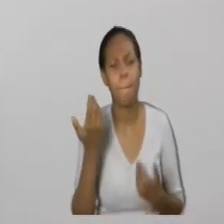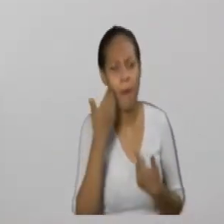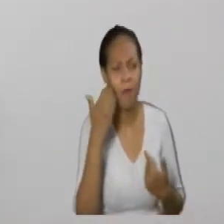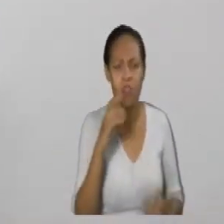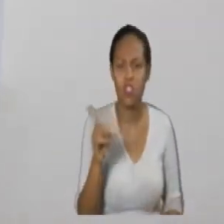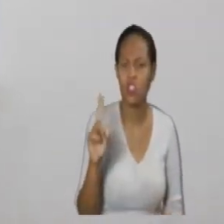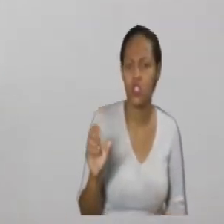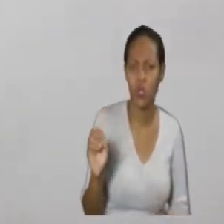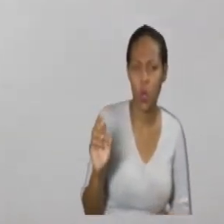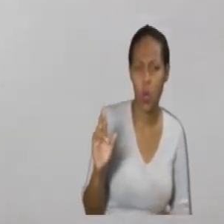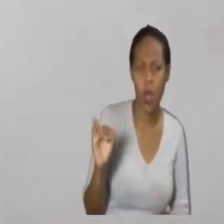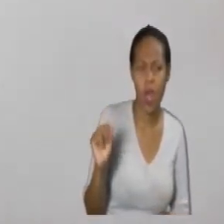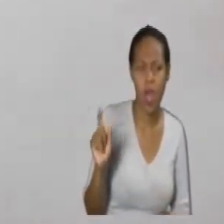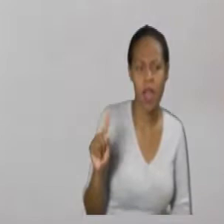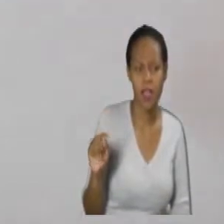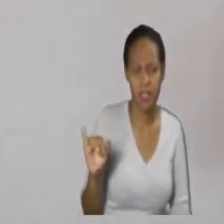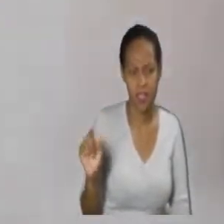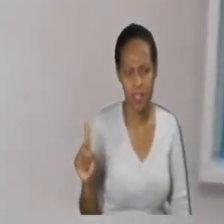recomendar.